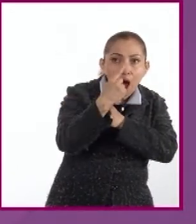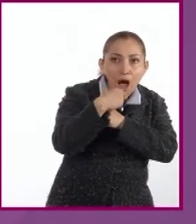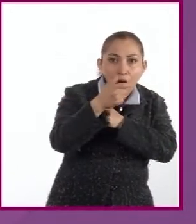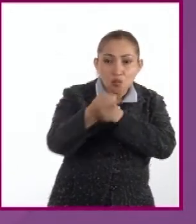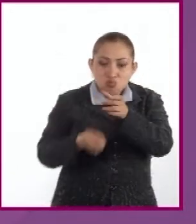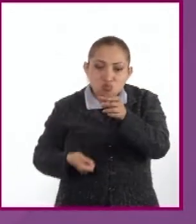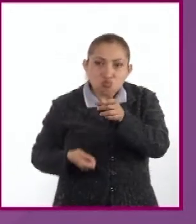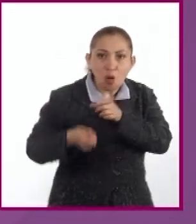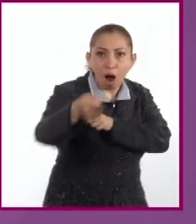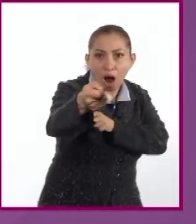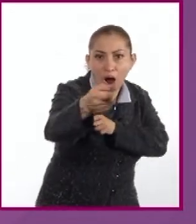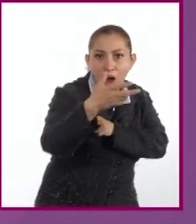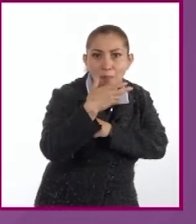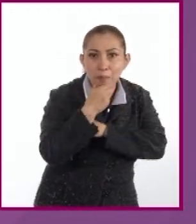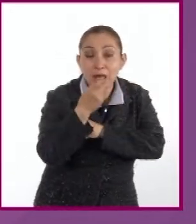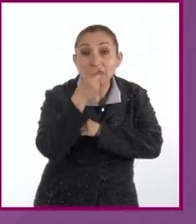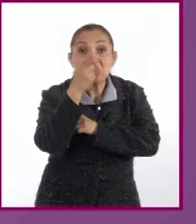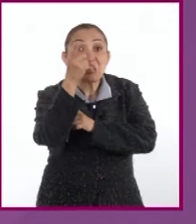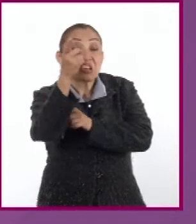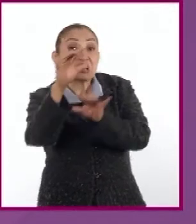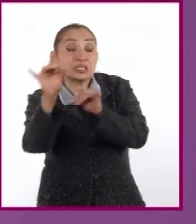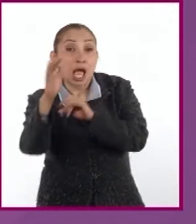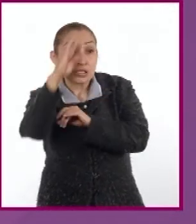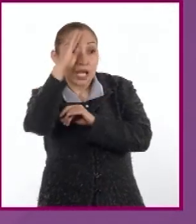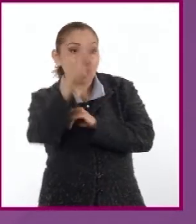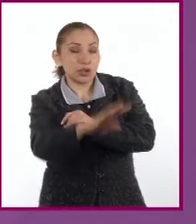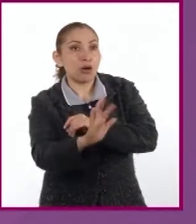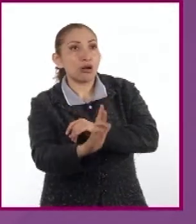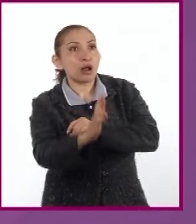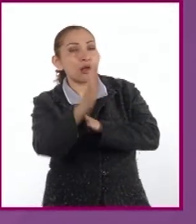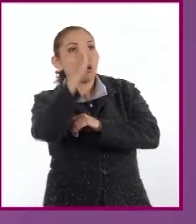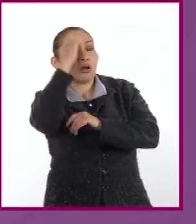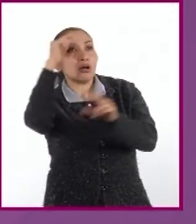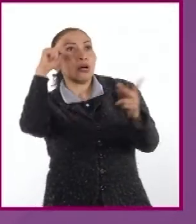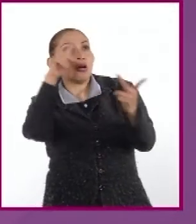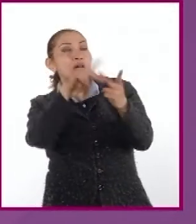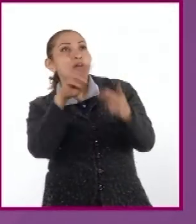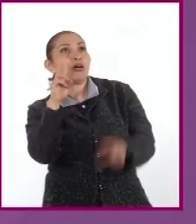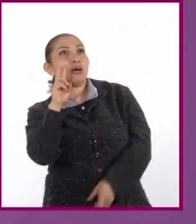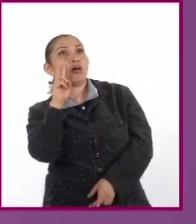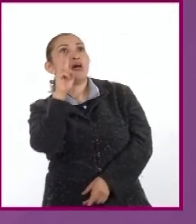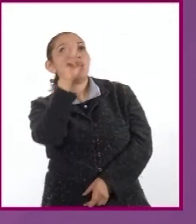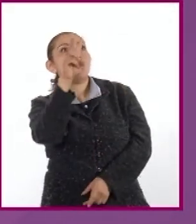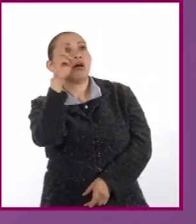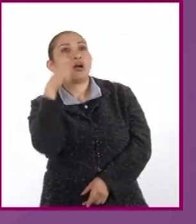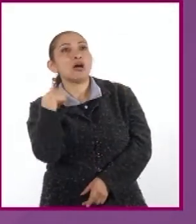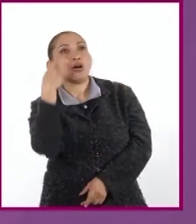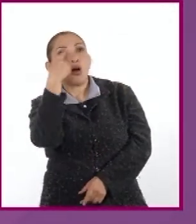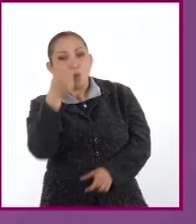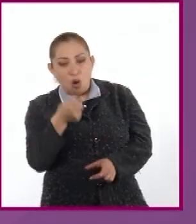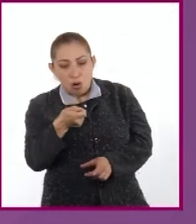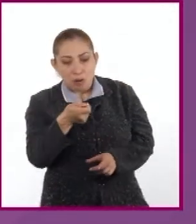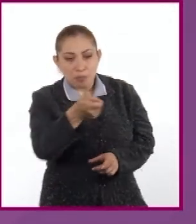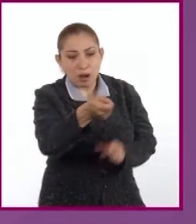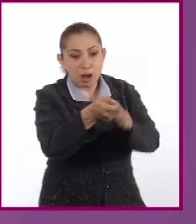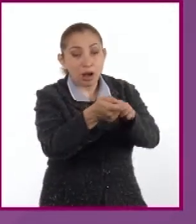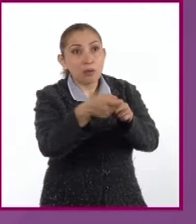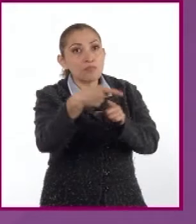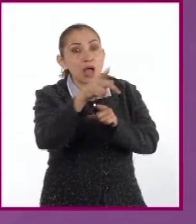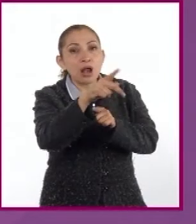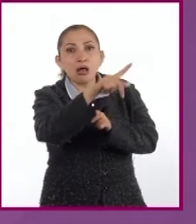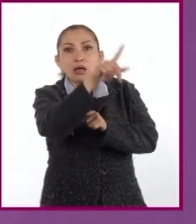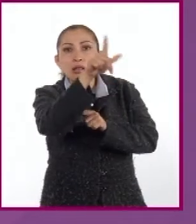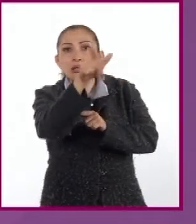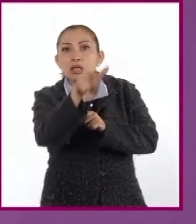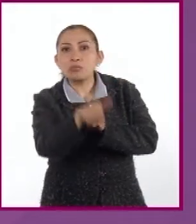encajó la espada. Y dicen que el señor recordaba perfectamente cómo se la había encajado, pero que